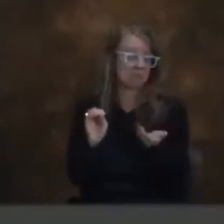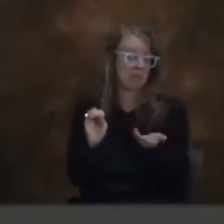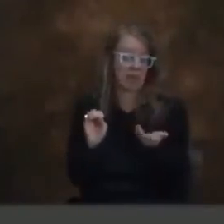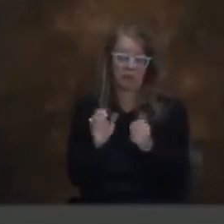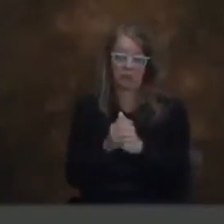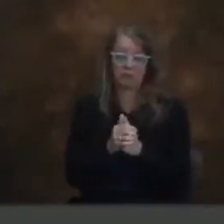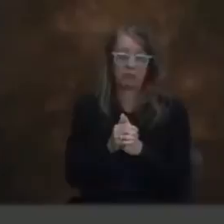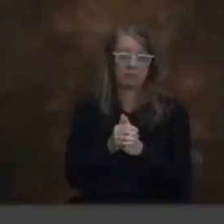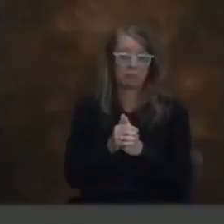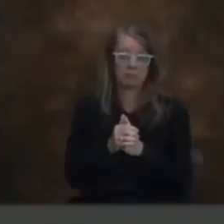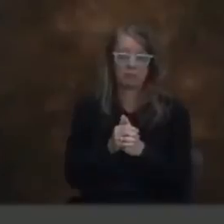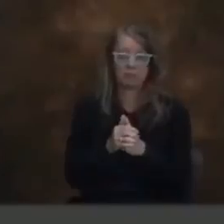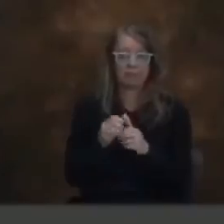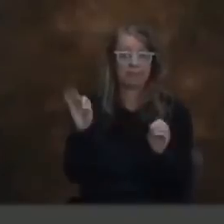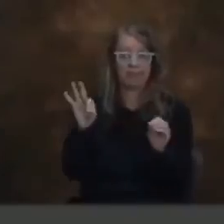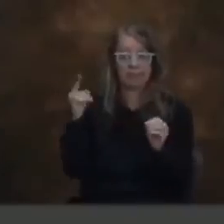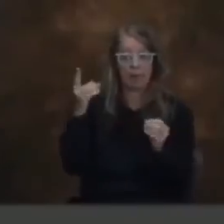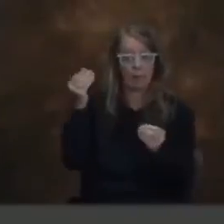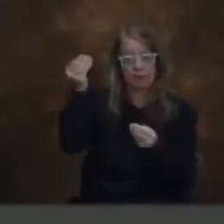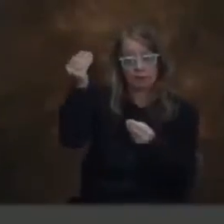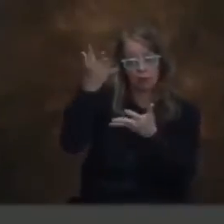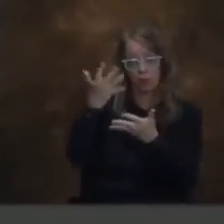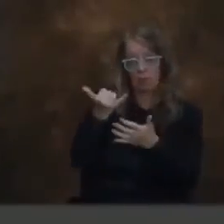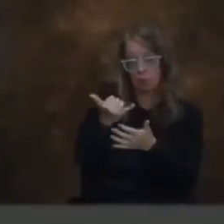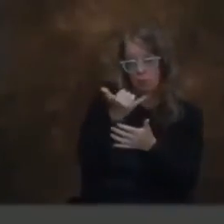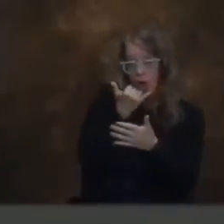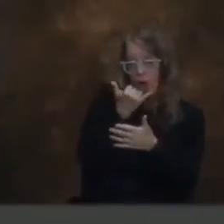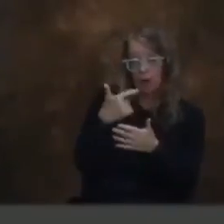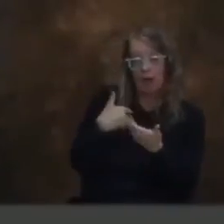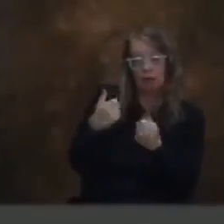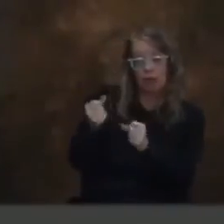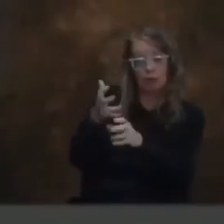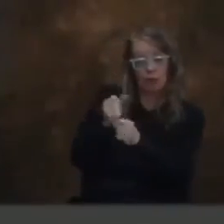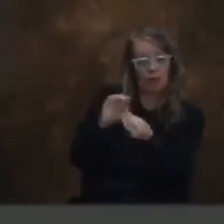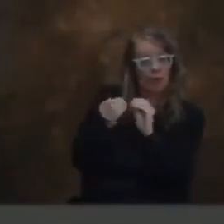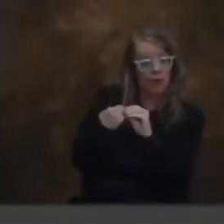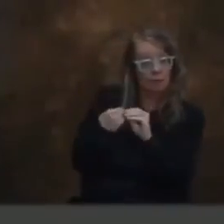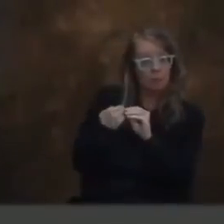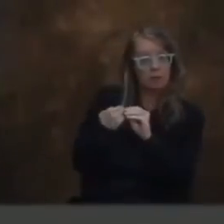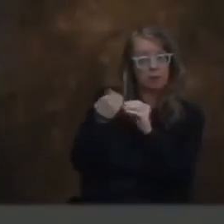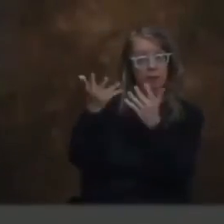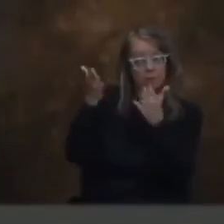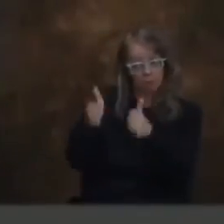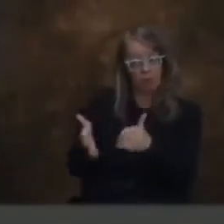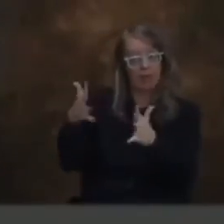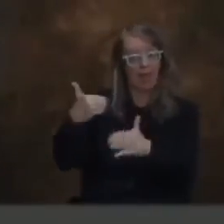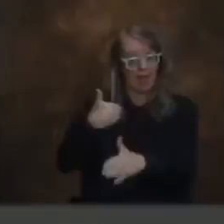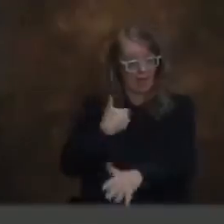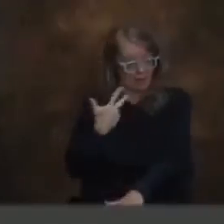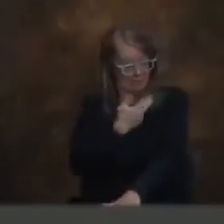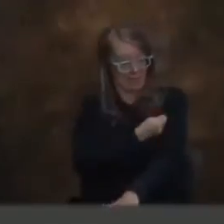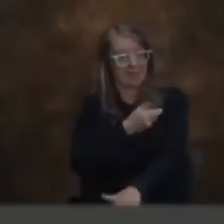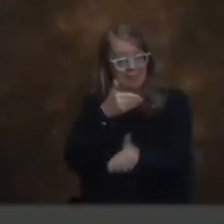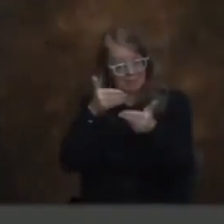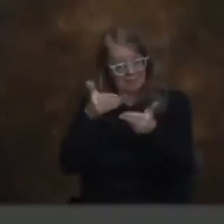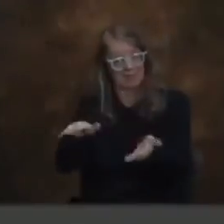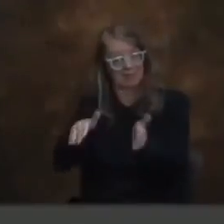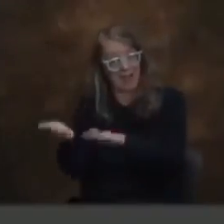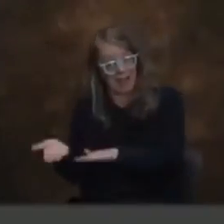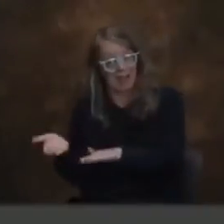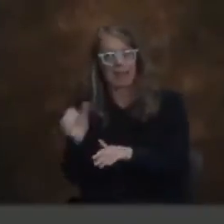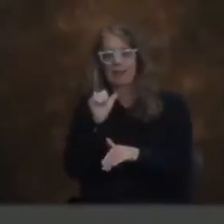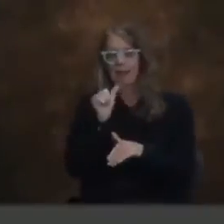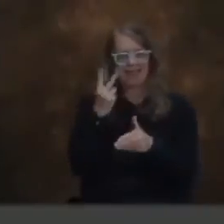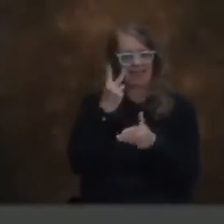dado mala información pero trato de recibir esta información pero no hemos visto una paciente vacunado que haya